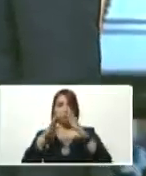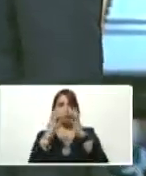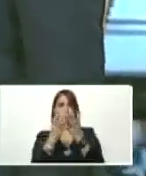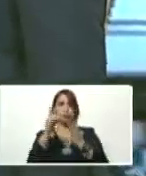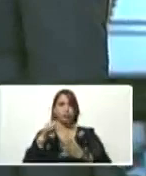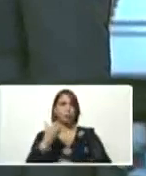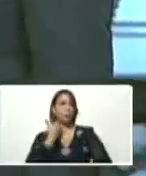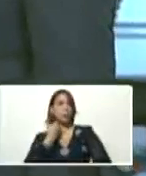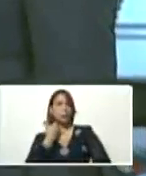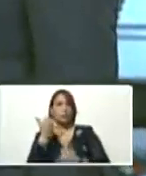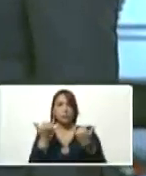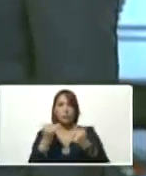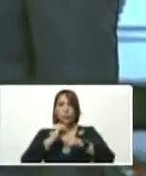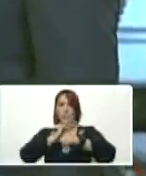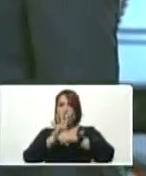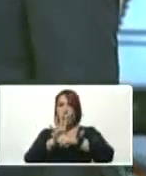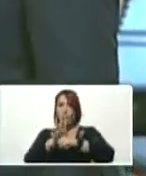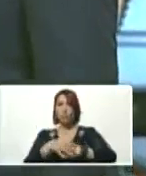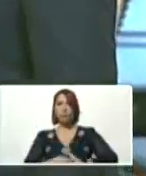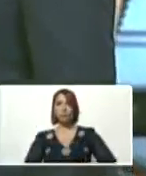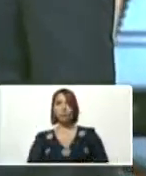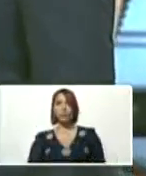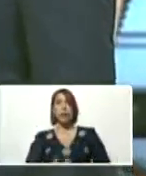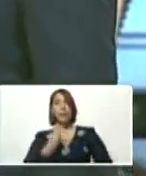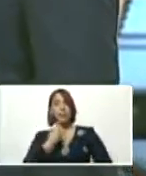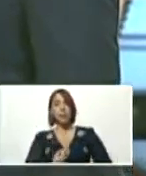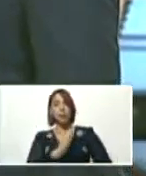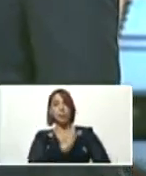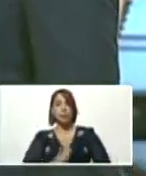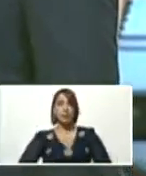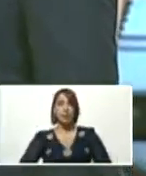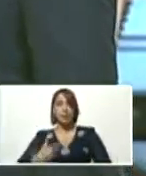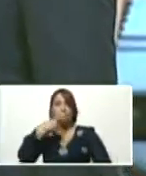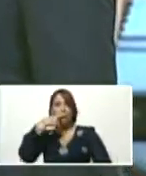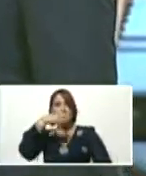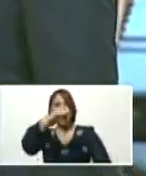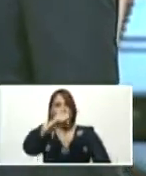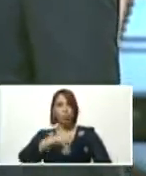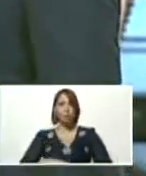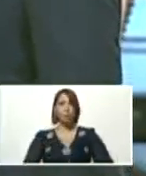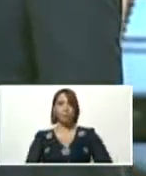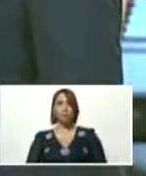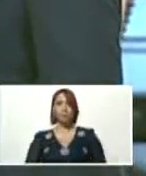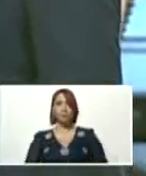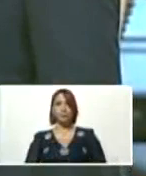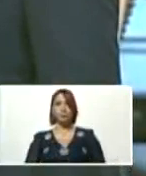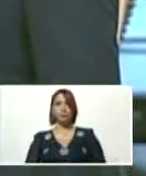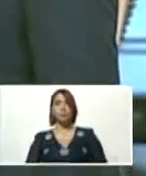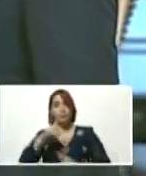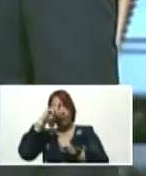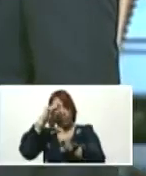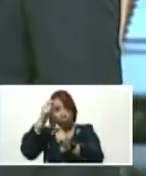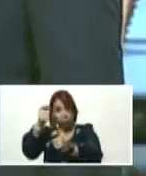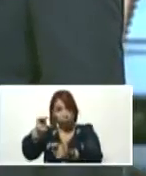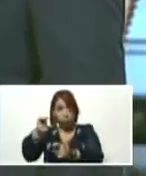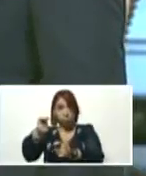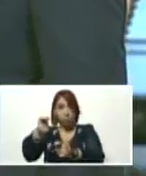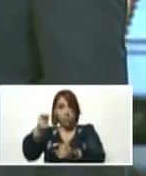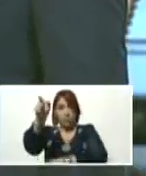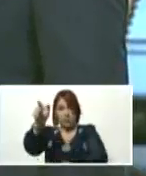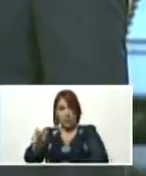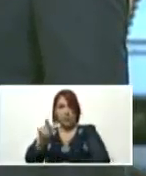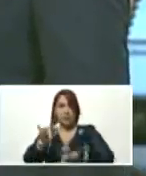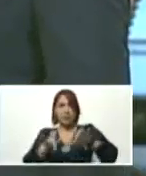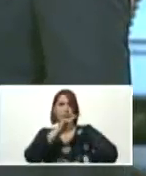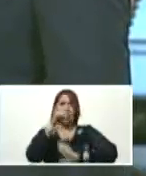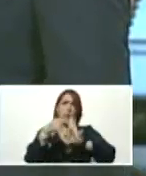del COVID-19. Ha manifestado el presidente Nicolás Maduro que se le ha hecho un reconocimiento al secretario general